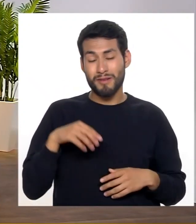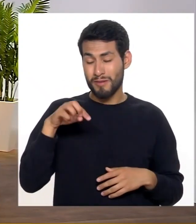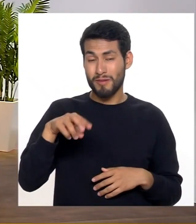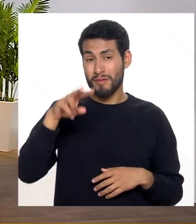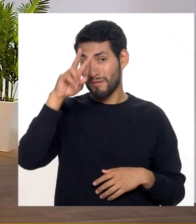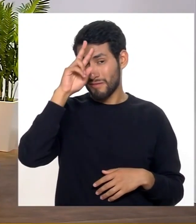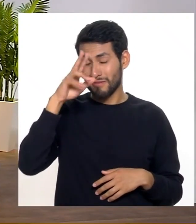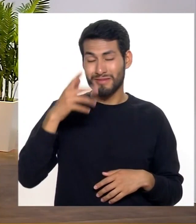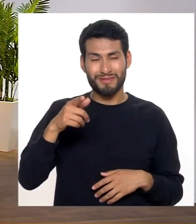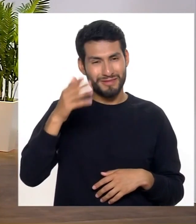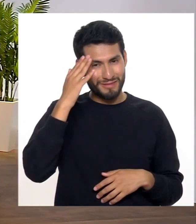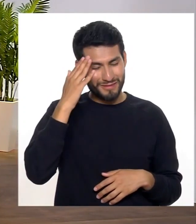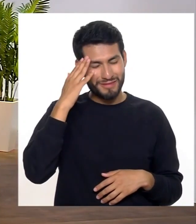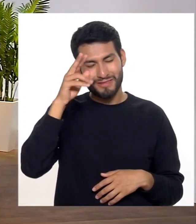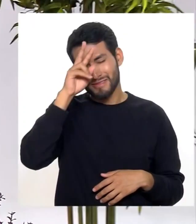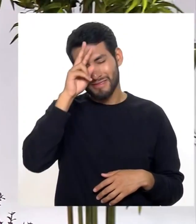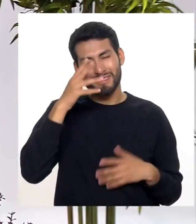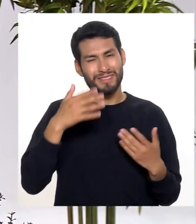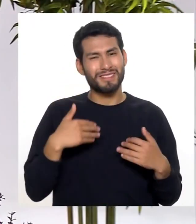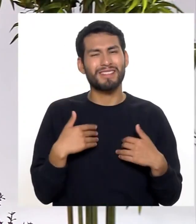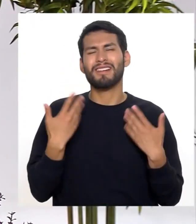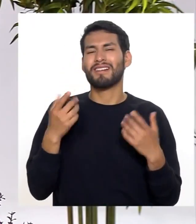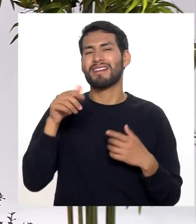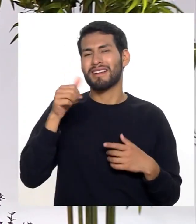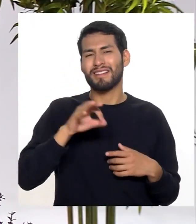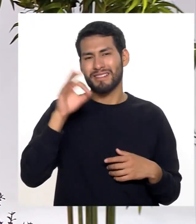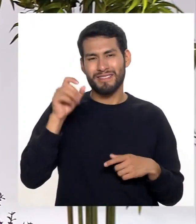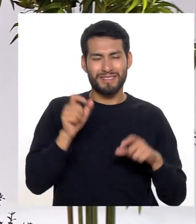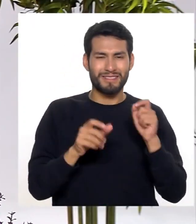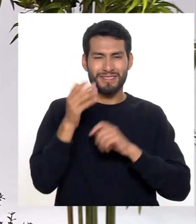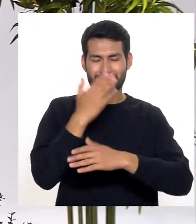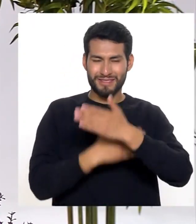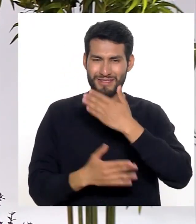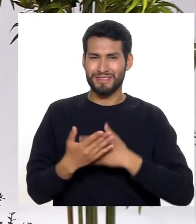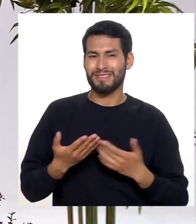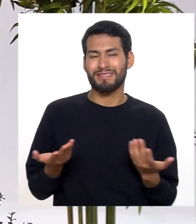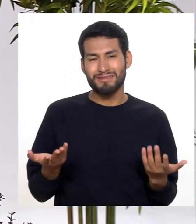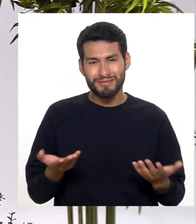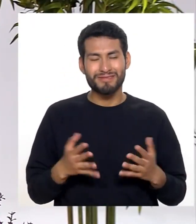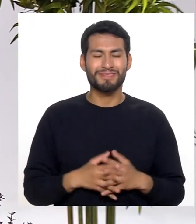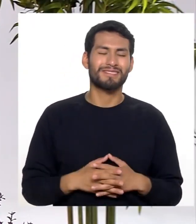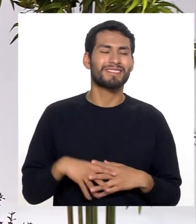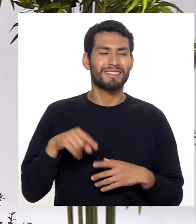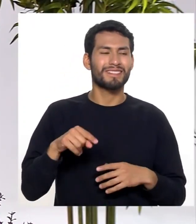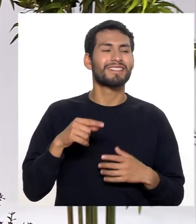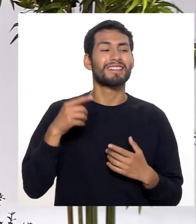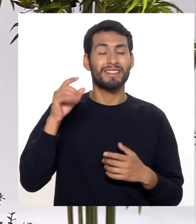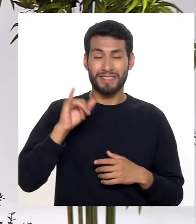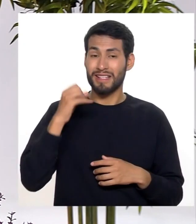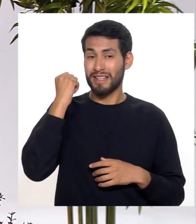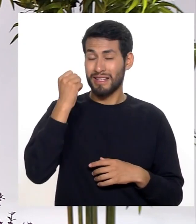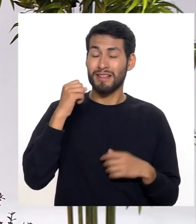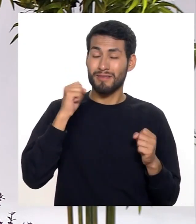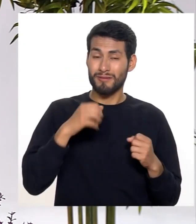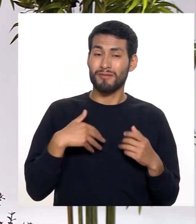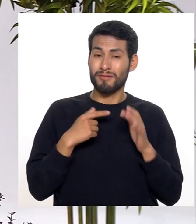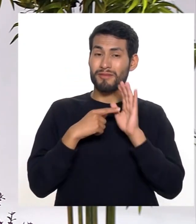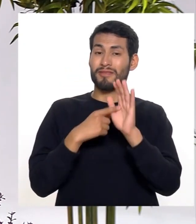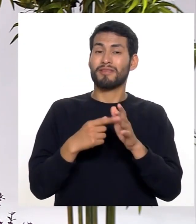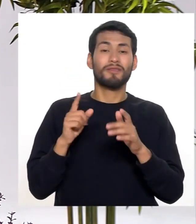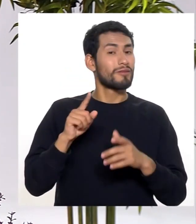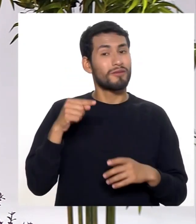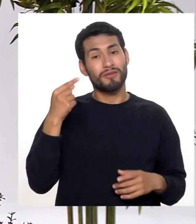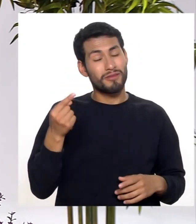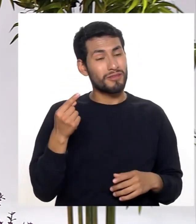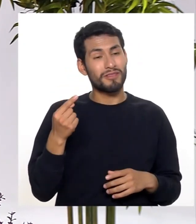el Perú, tú sabes que tiene casi el 10% de personas con discapacidad, ¿no es cierto? Y ellos también tienen derechos a ser protagonistas y